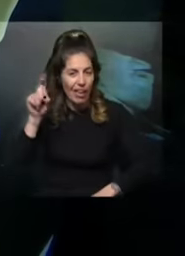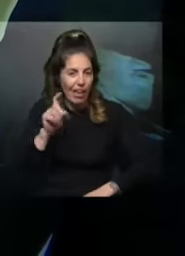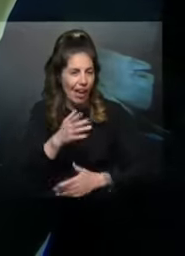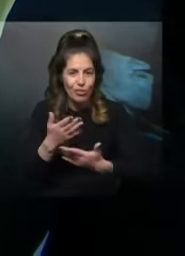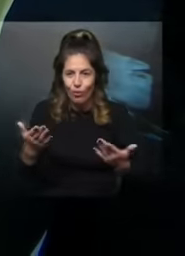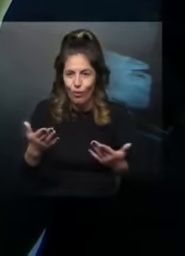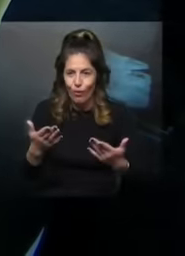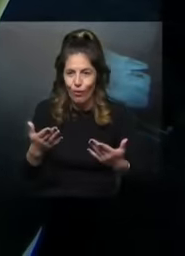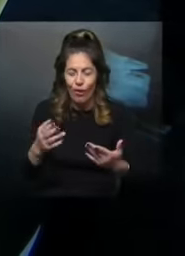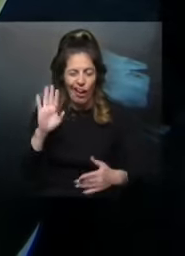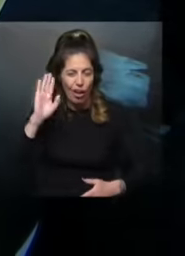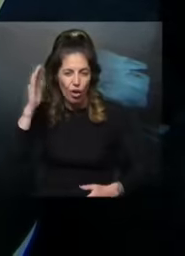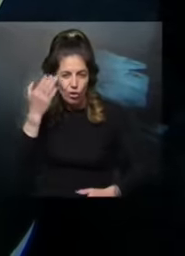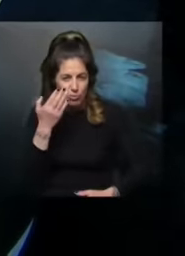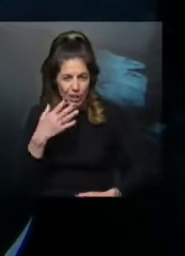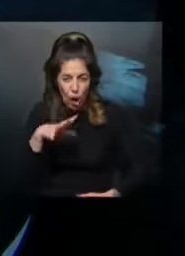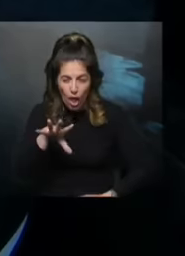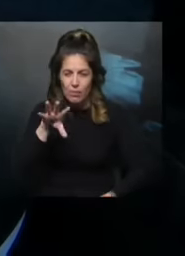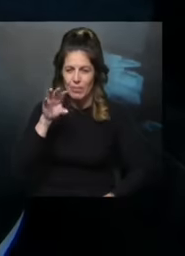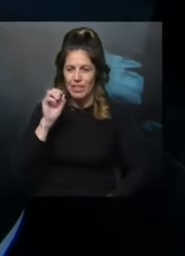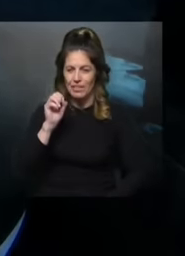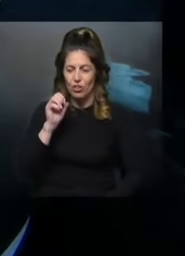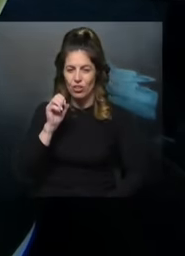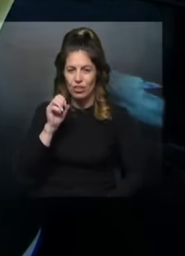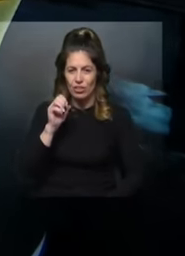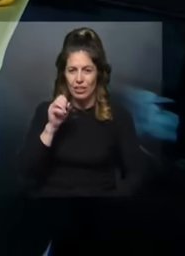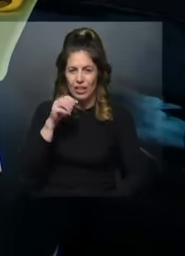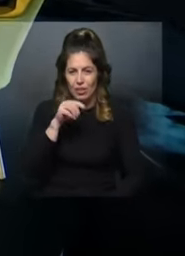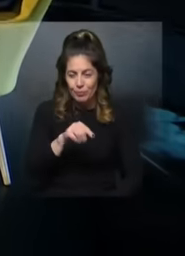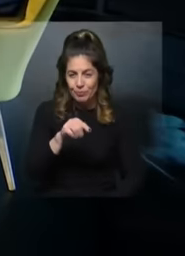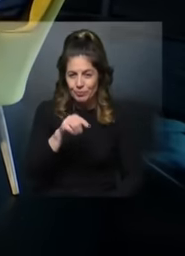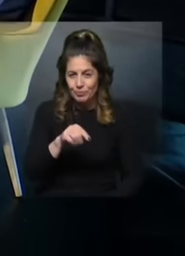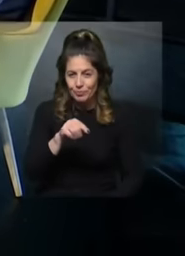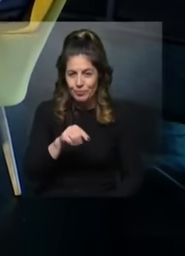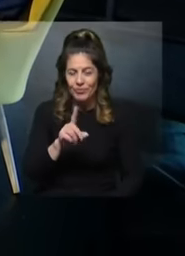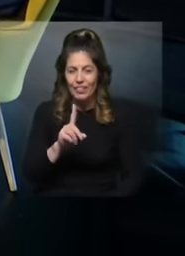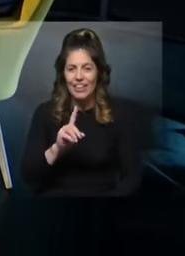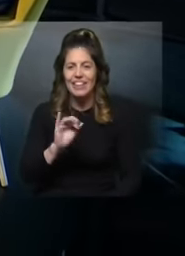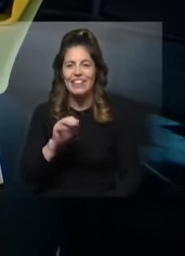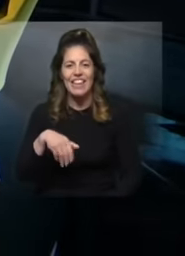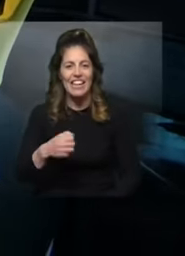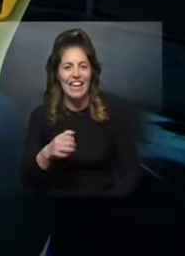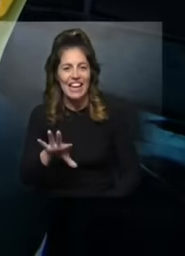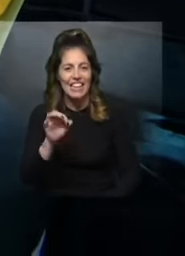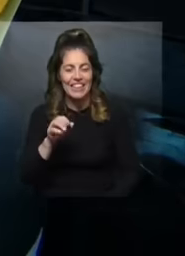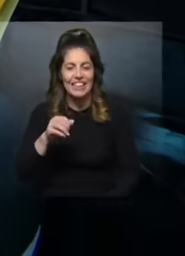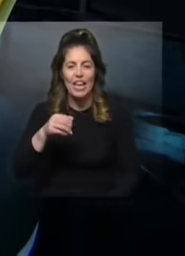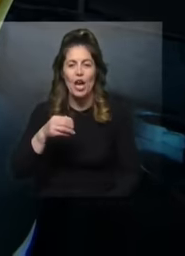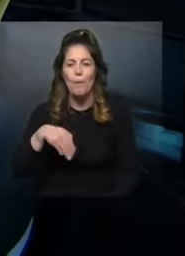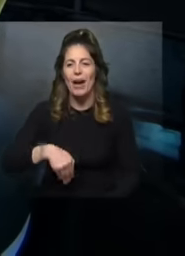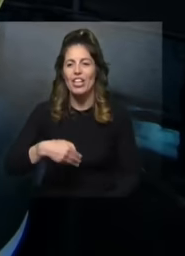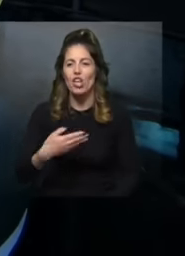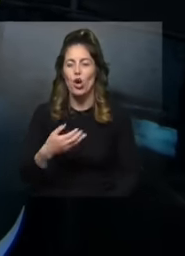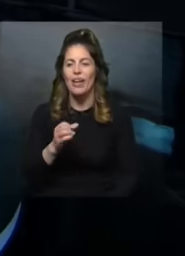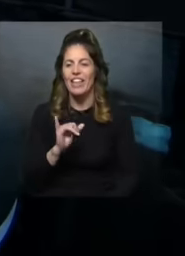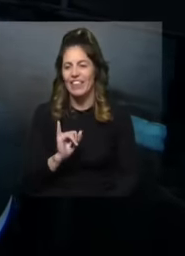cierto reconocimiento, admiración. En el caso de Diane, elegiste a Mario Benedetti. No voy a